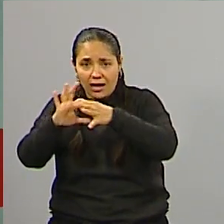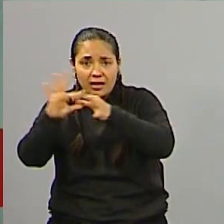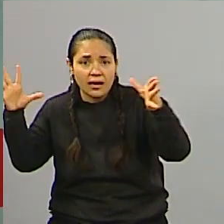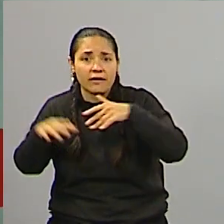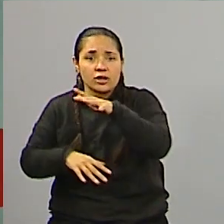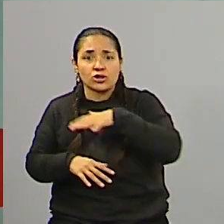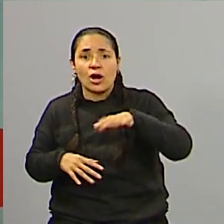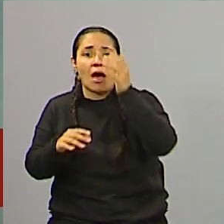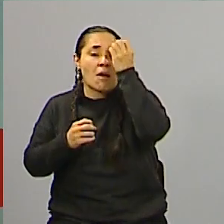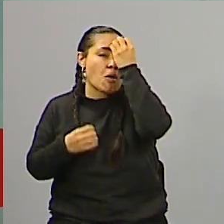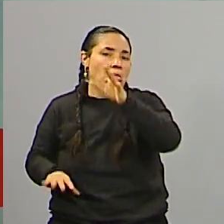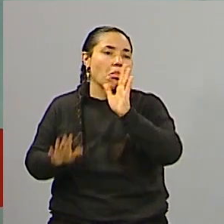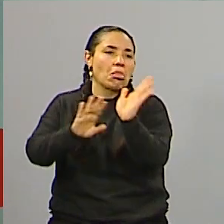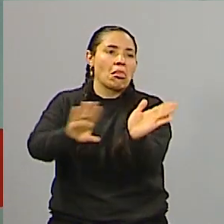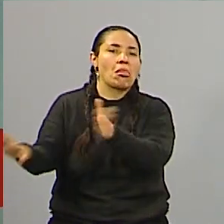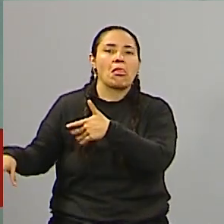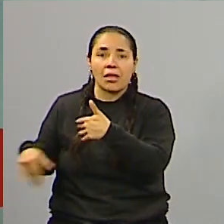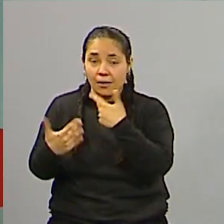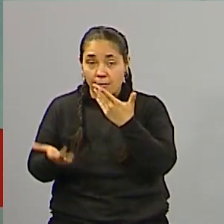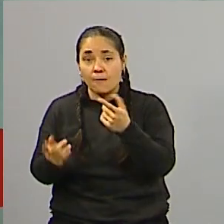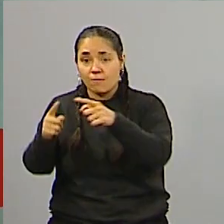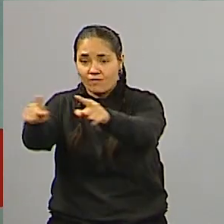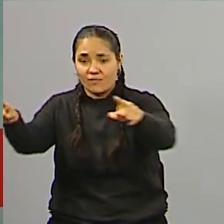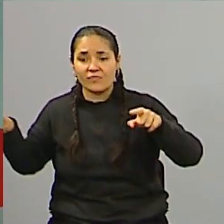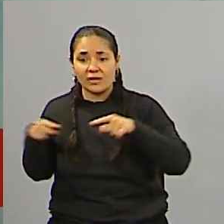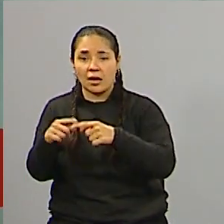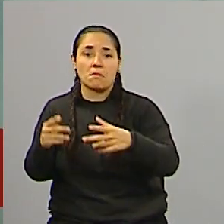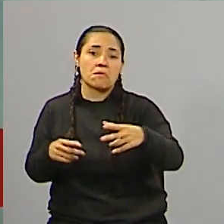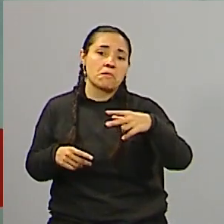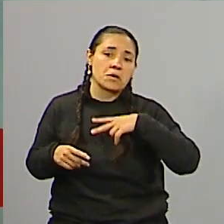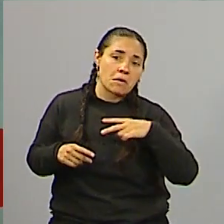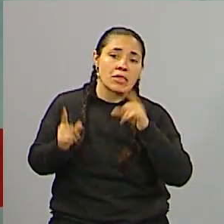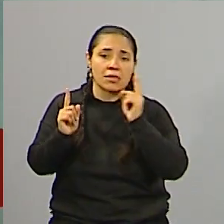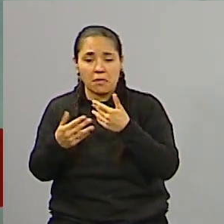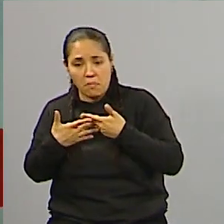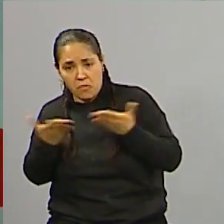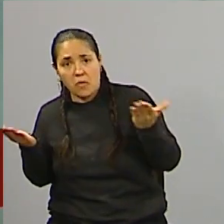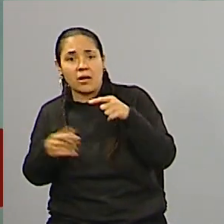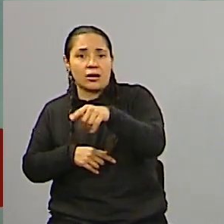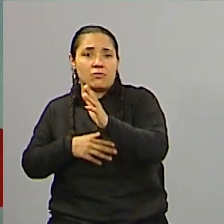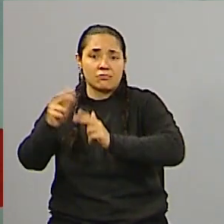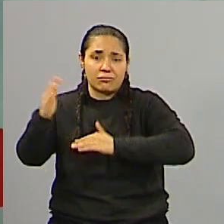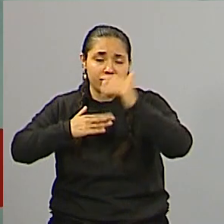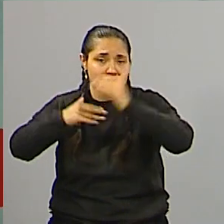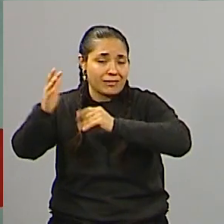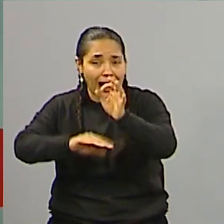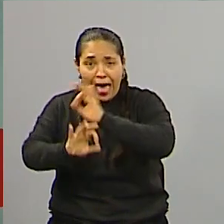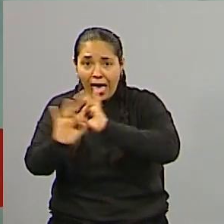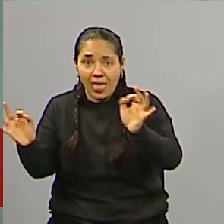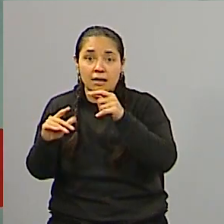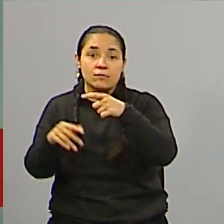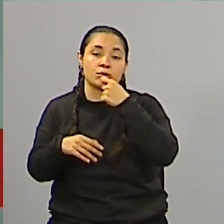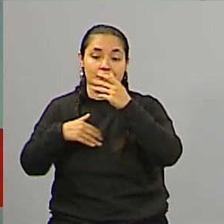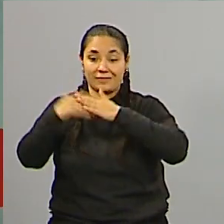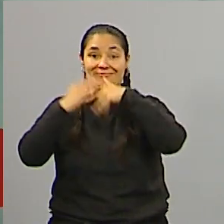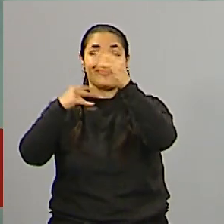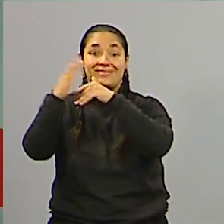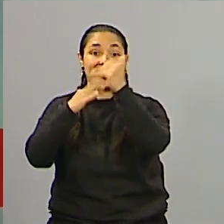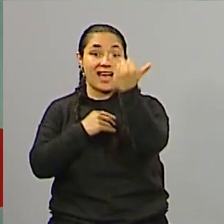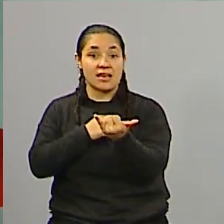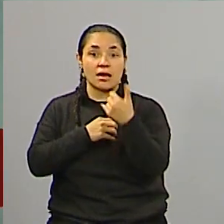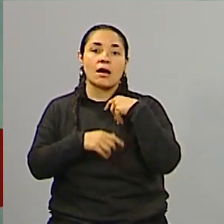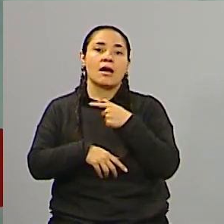uno ha nacido en Mendoza, ha visto eso, que incluso la gente que viene desde afuera, que tal vez son familiares que vienen cada cierta cantidad de